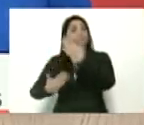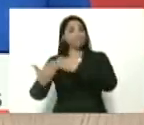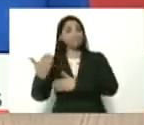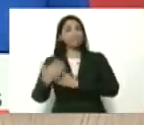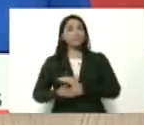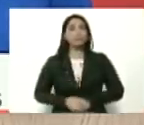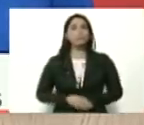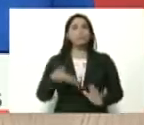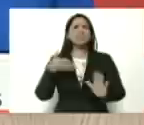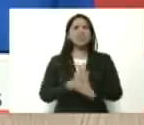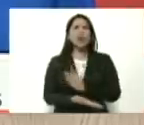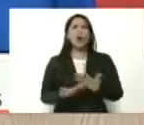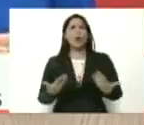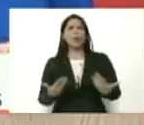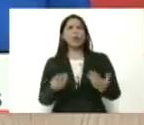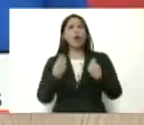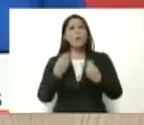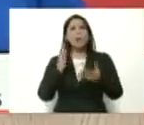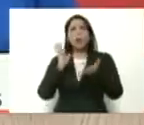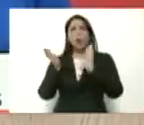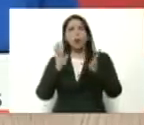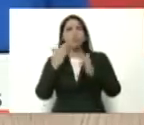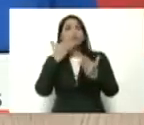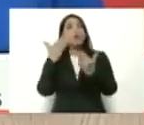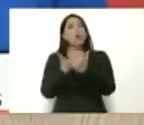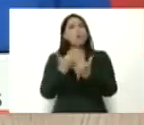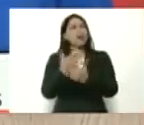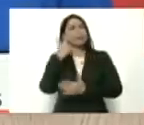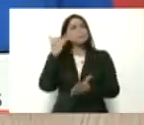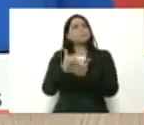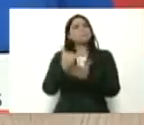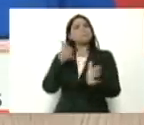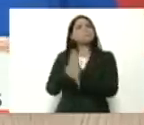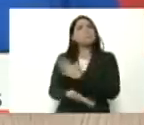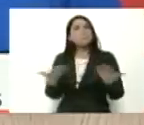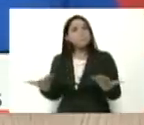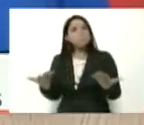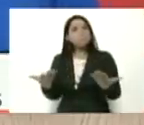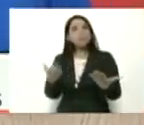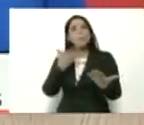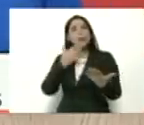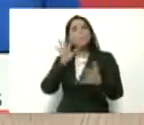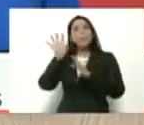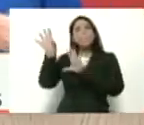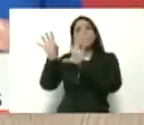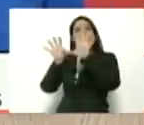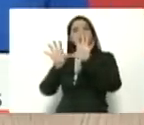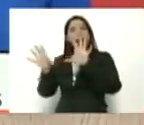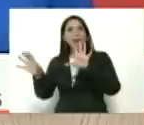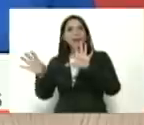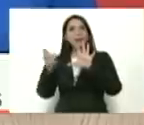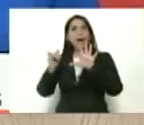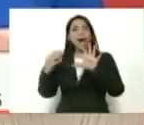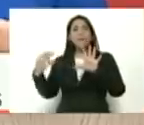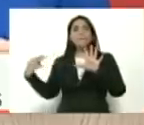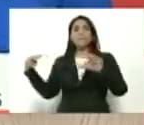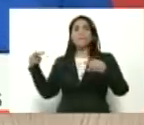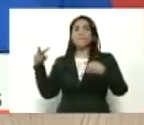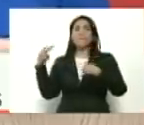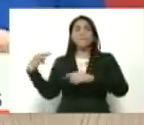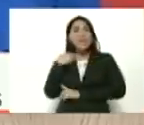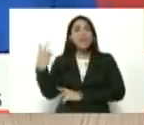sobre los pasillos verdes. Esta propuesta se refiere justamente a que los países que son víctimas